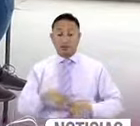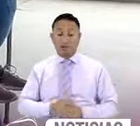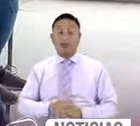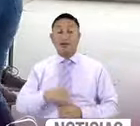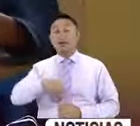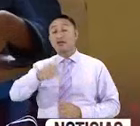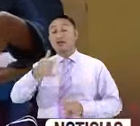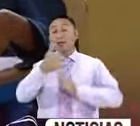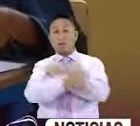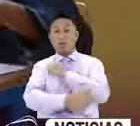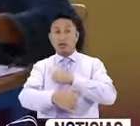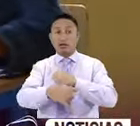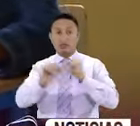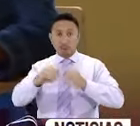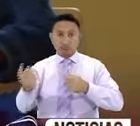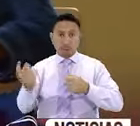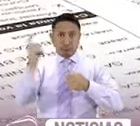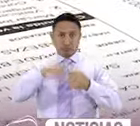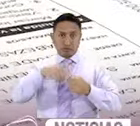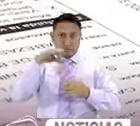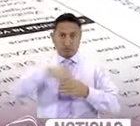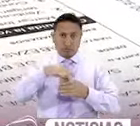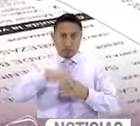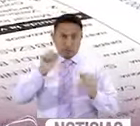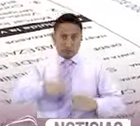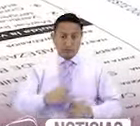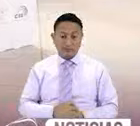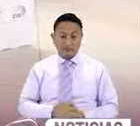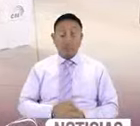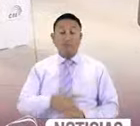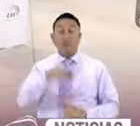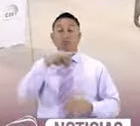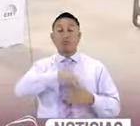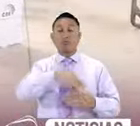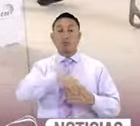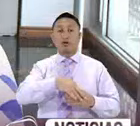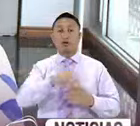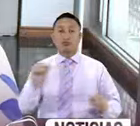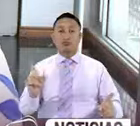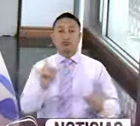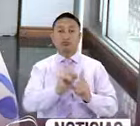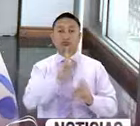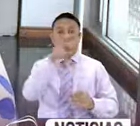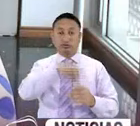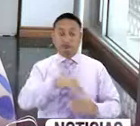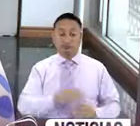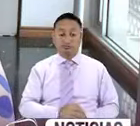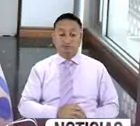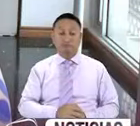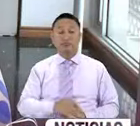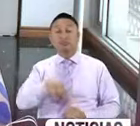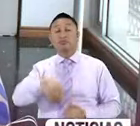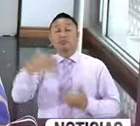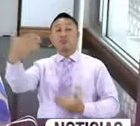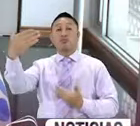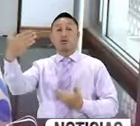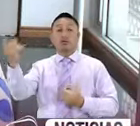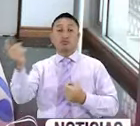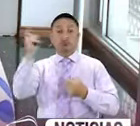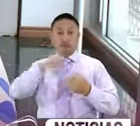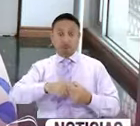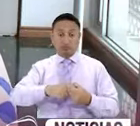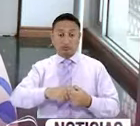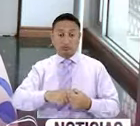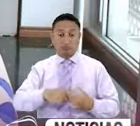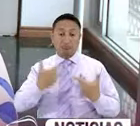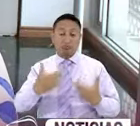también participarán de este proceso y el voto será presencial. Sujetos políticos pueden inscribirse, ya sea para hacer